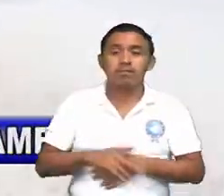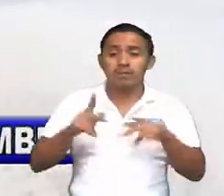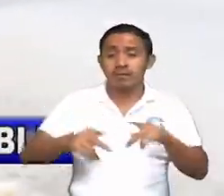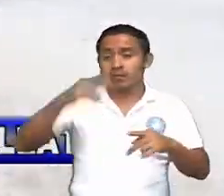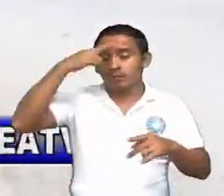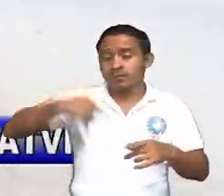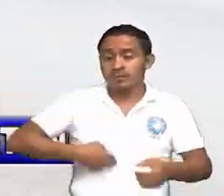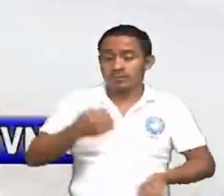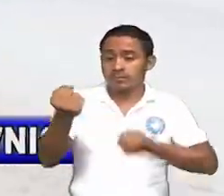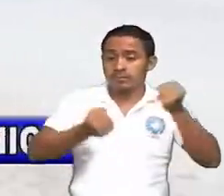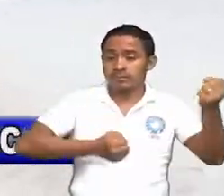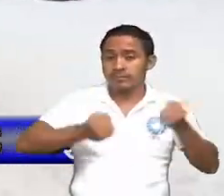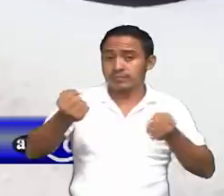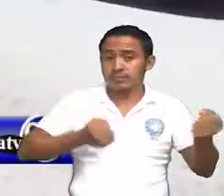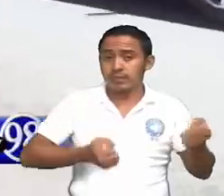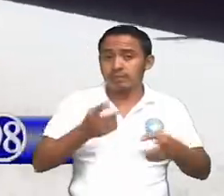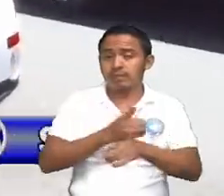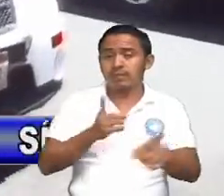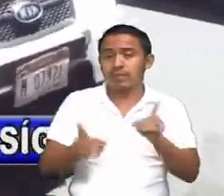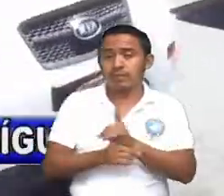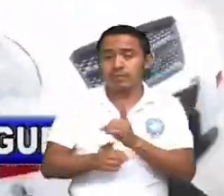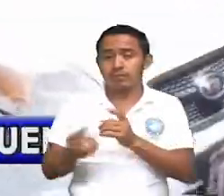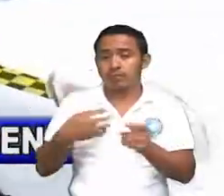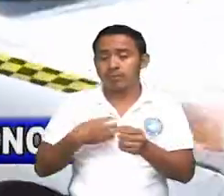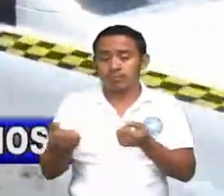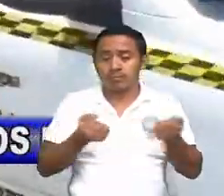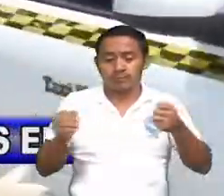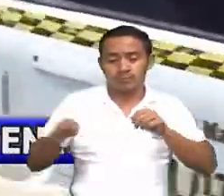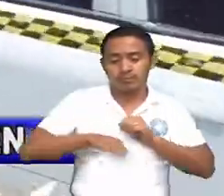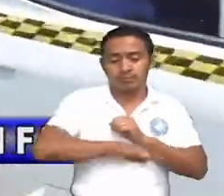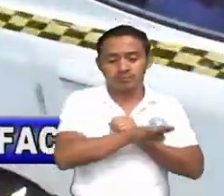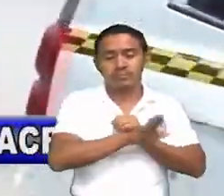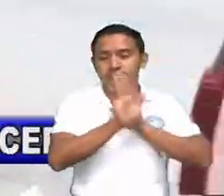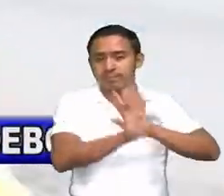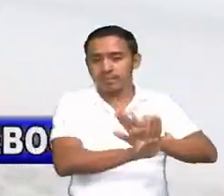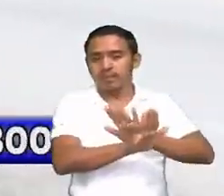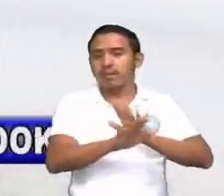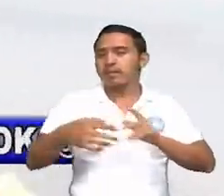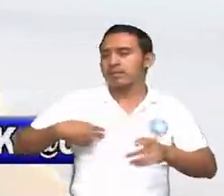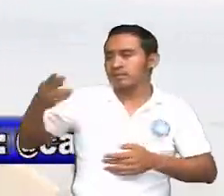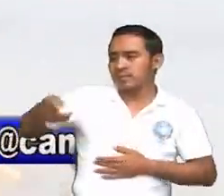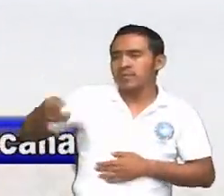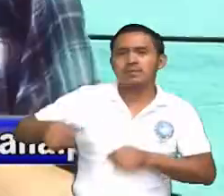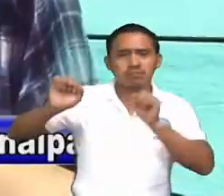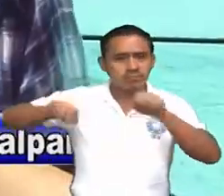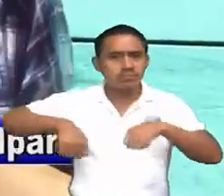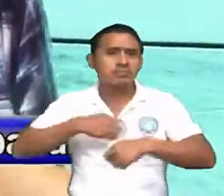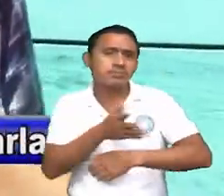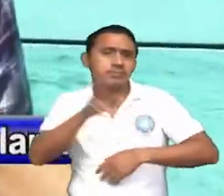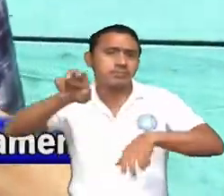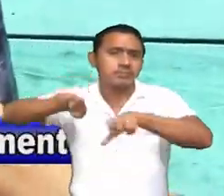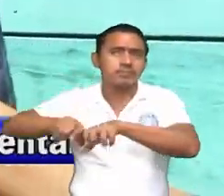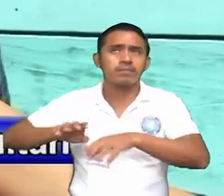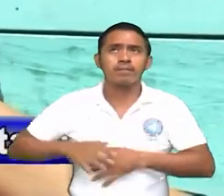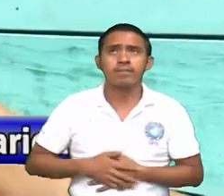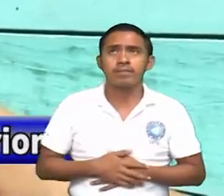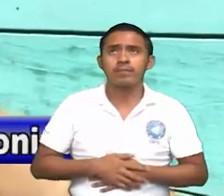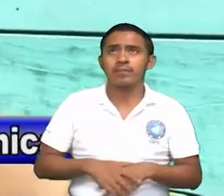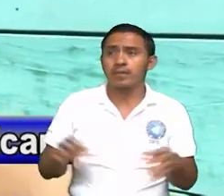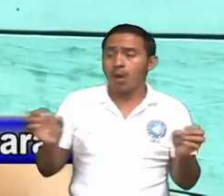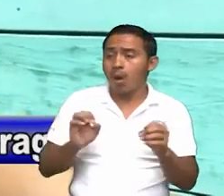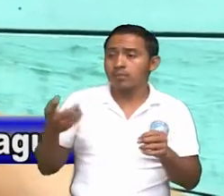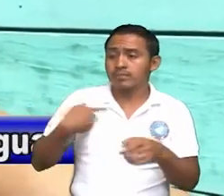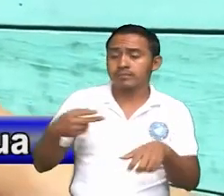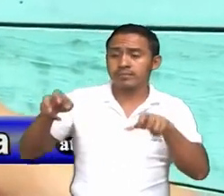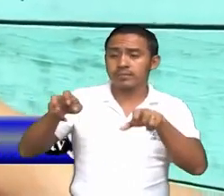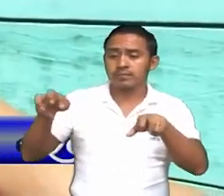conductores deberían de dejar sus vehículos parqueados y tomar taxis, si parece del servicio público. Si vas un